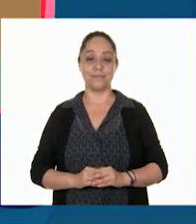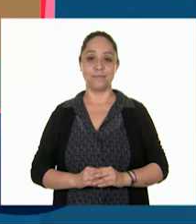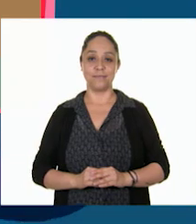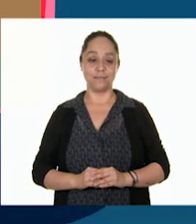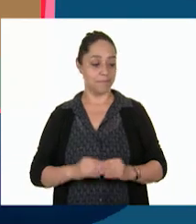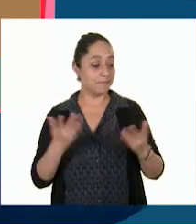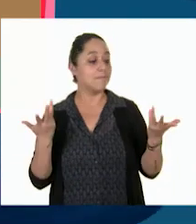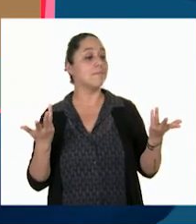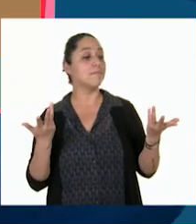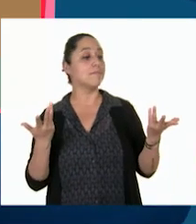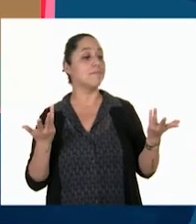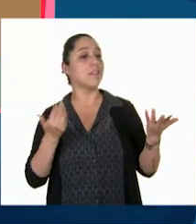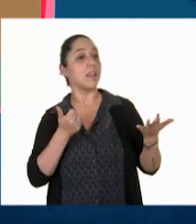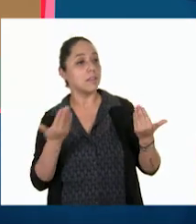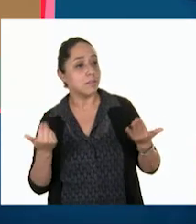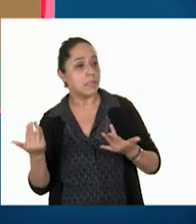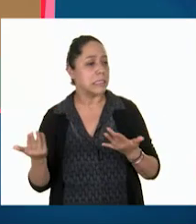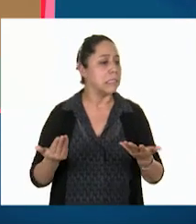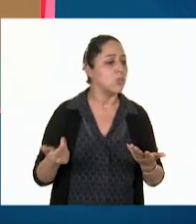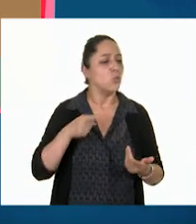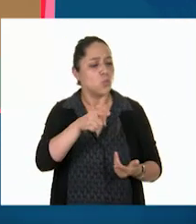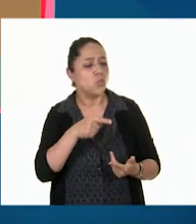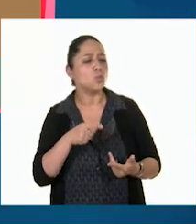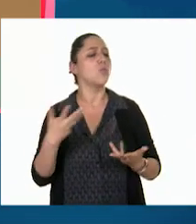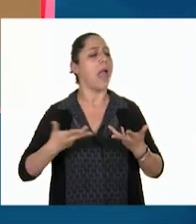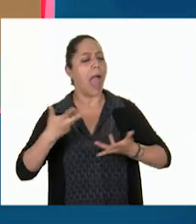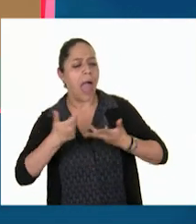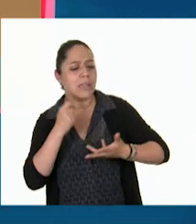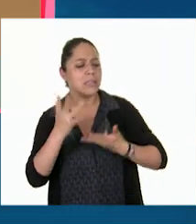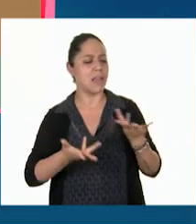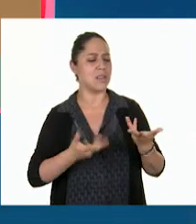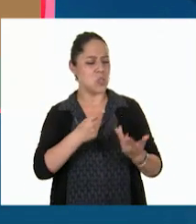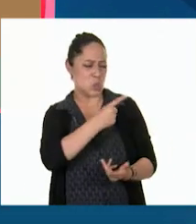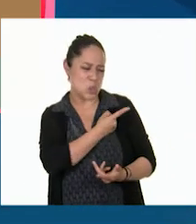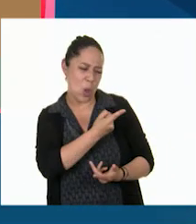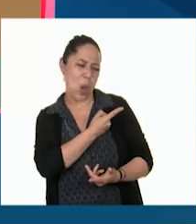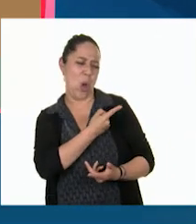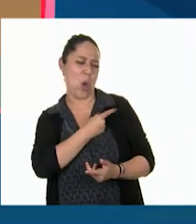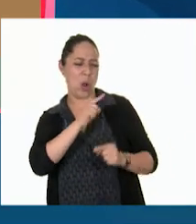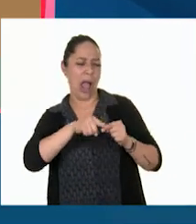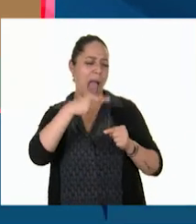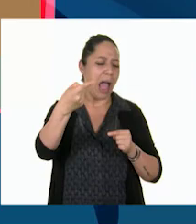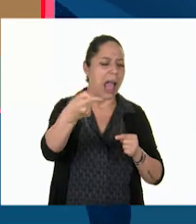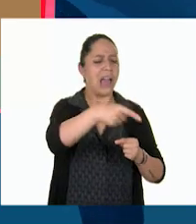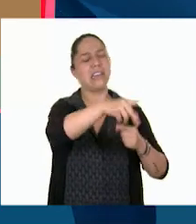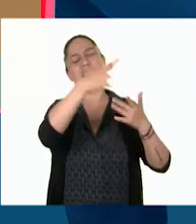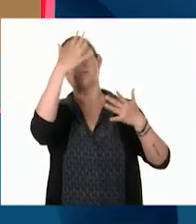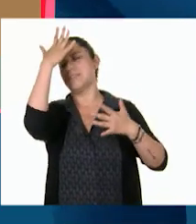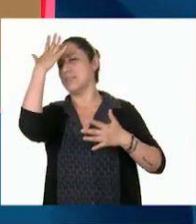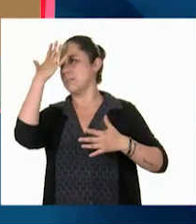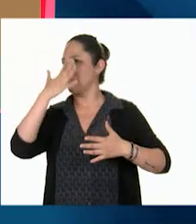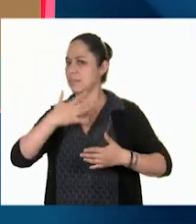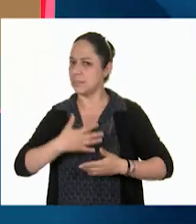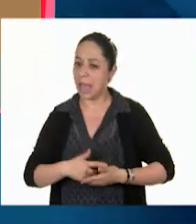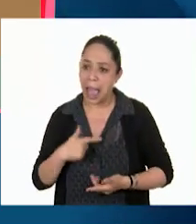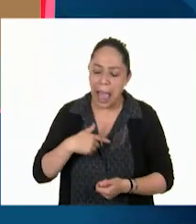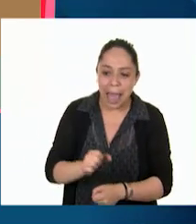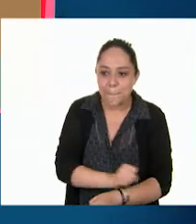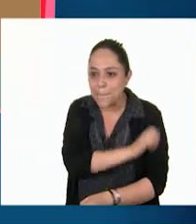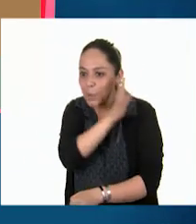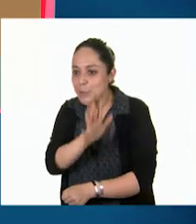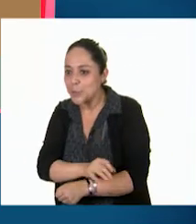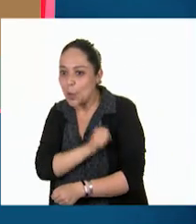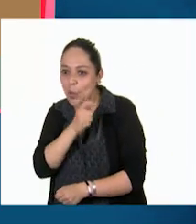Llévala, llévala, llévala, llévala. No, pero ¿qué haces? No, está solo del otro lado, hijo. ¡Ay, qué